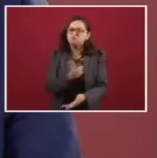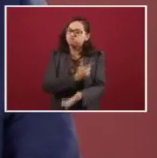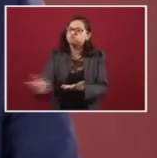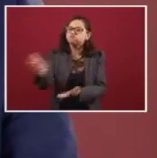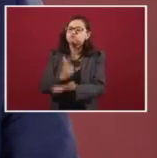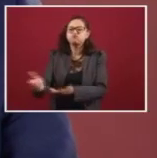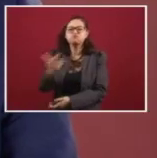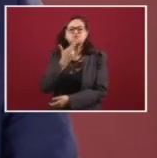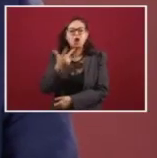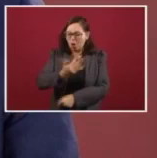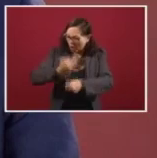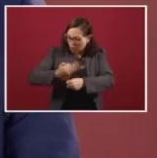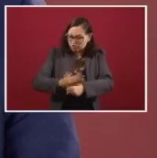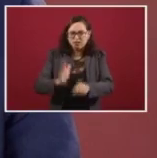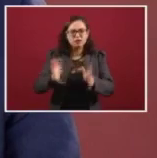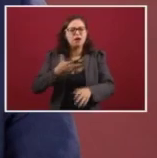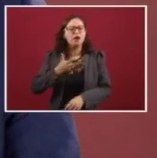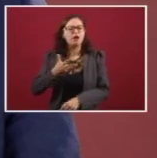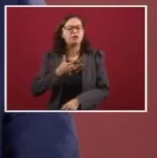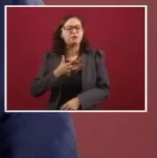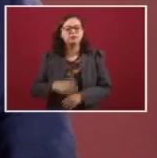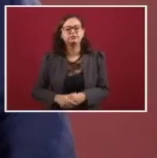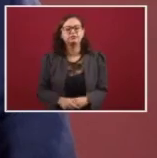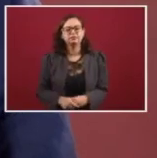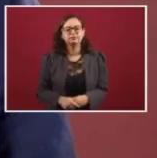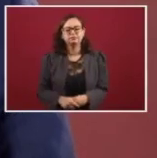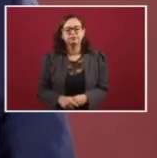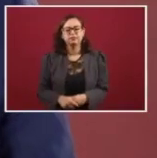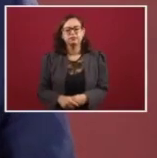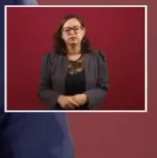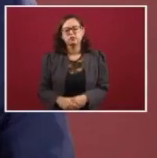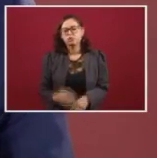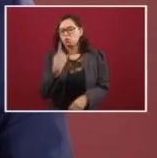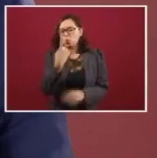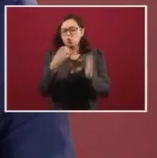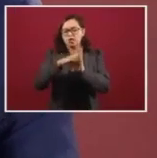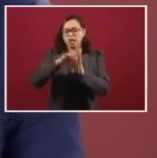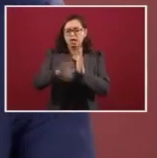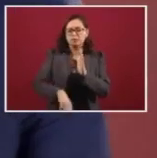Ya, ahora. Les voy a poner un ejemplo.